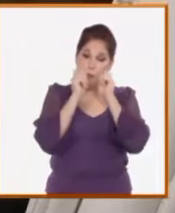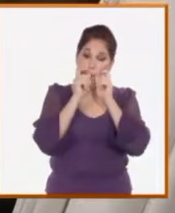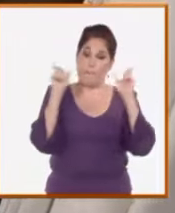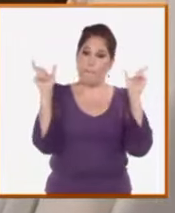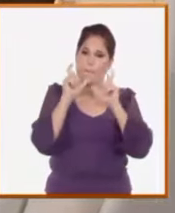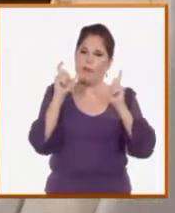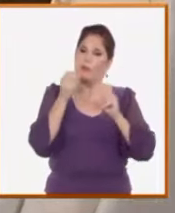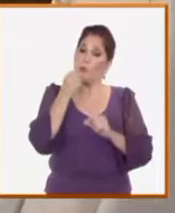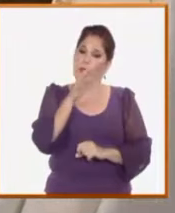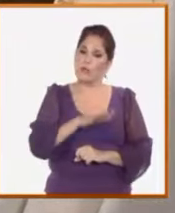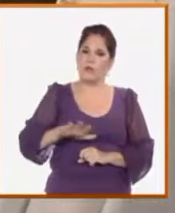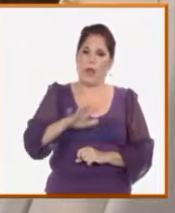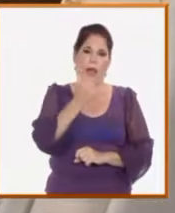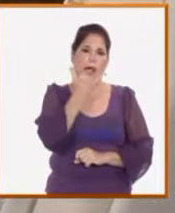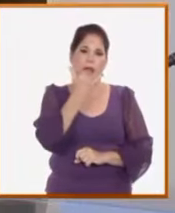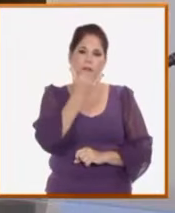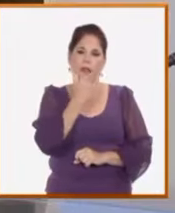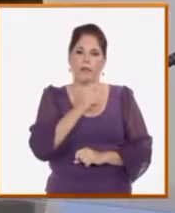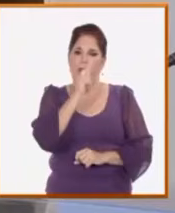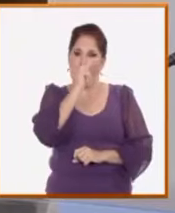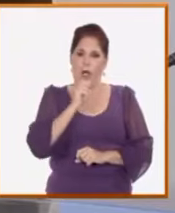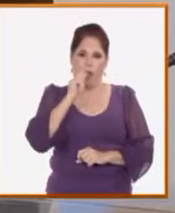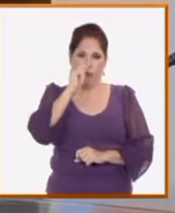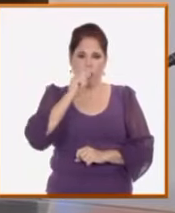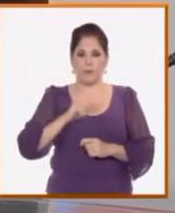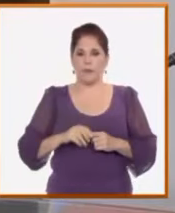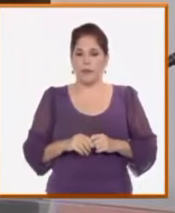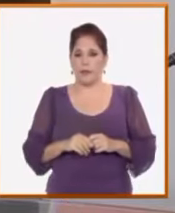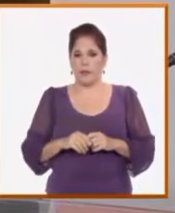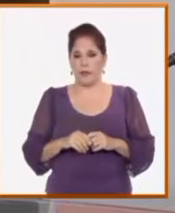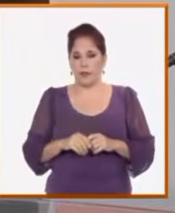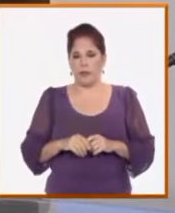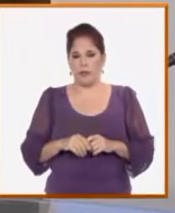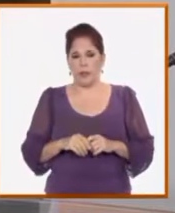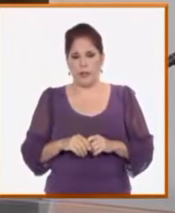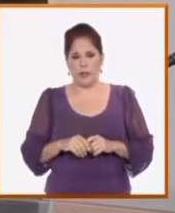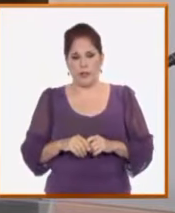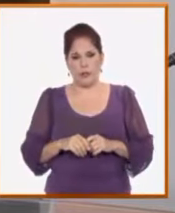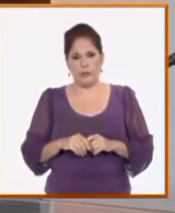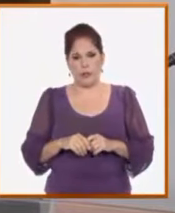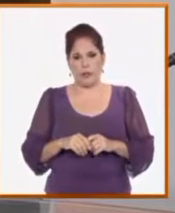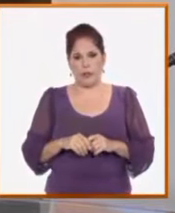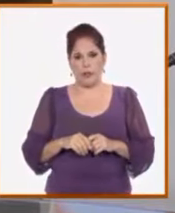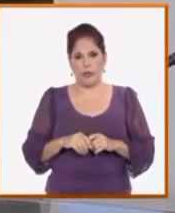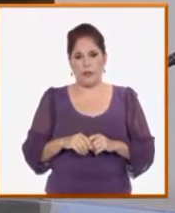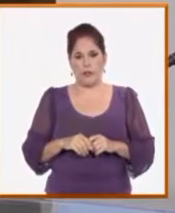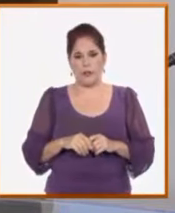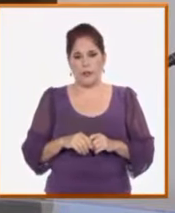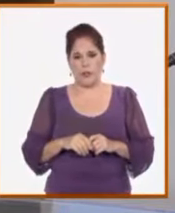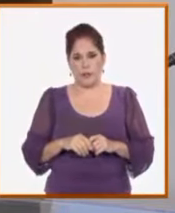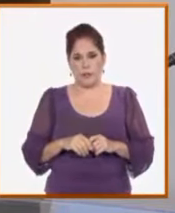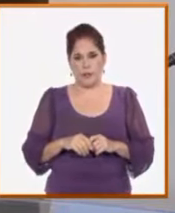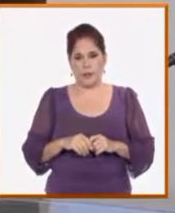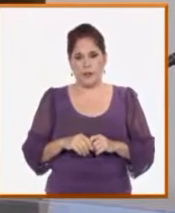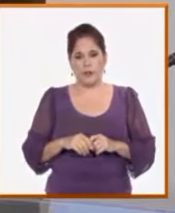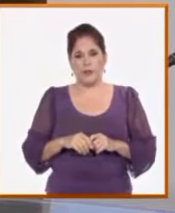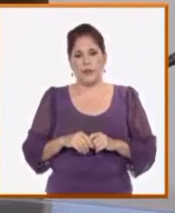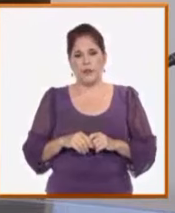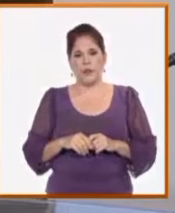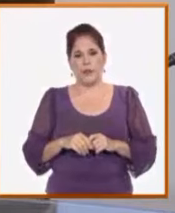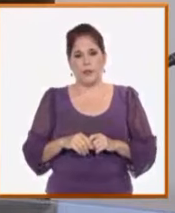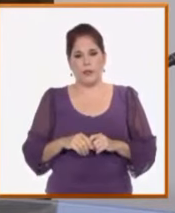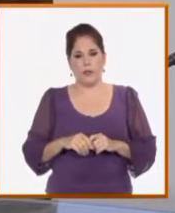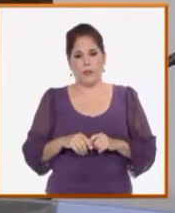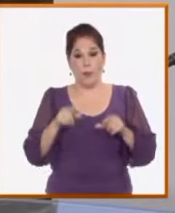pudiera tener la sociedad cubana las drogas en estos momentos esta comisión se prepara para recibir en el primer trimestre del